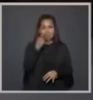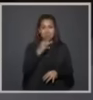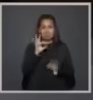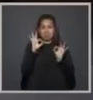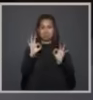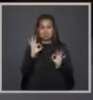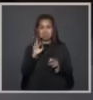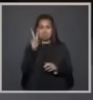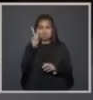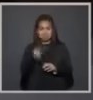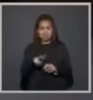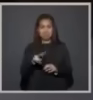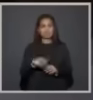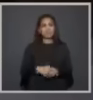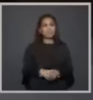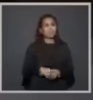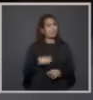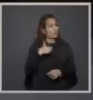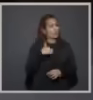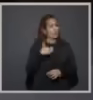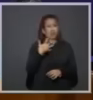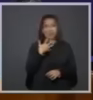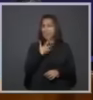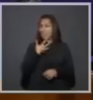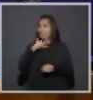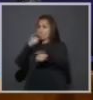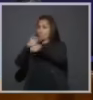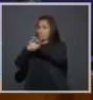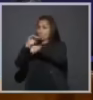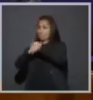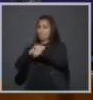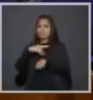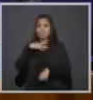Entonces, no tengo relación con ellos.